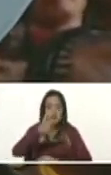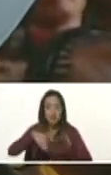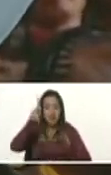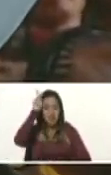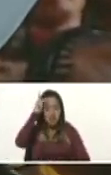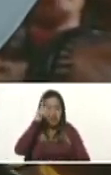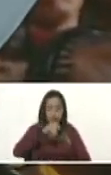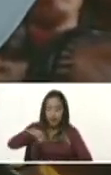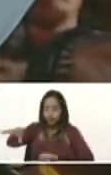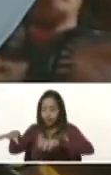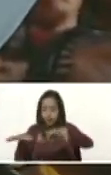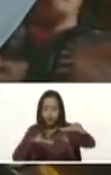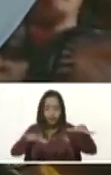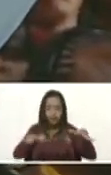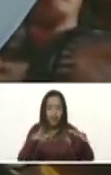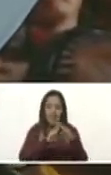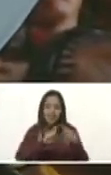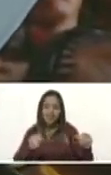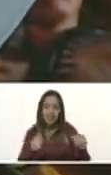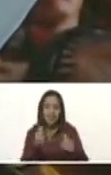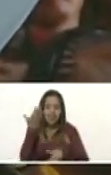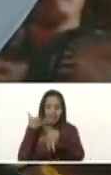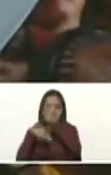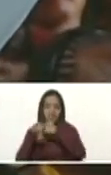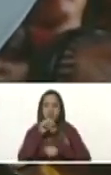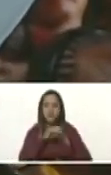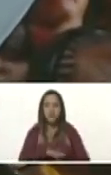indígenas de sus territorios ancestrales.